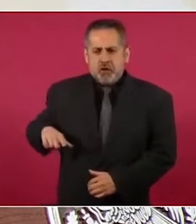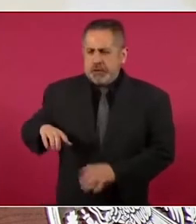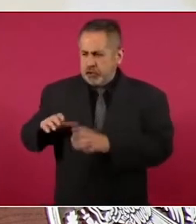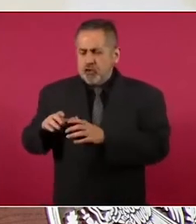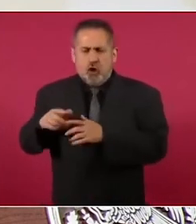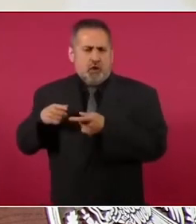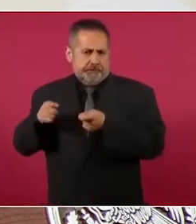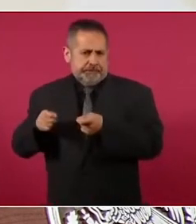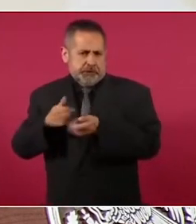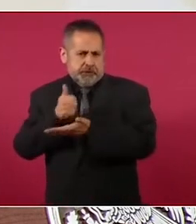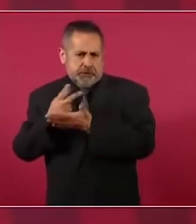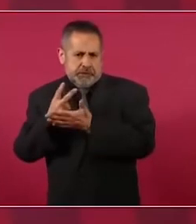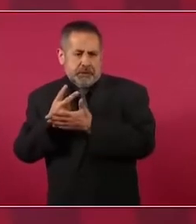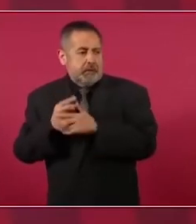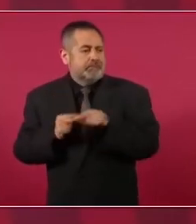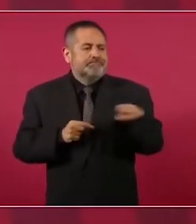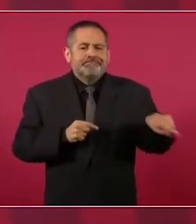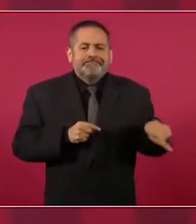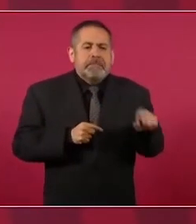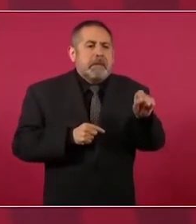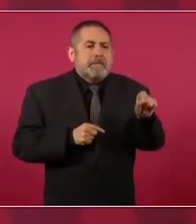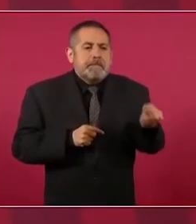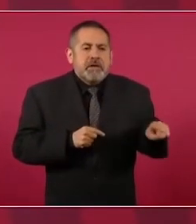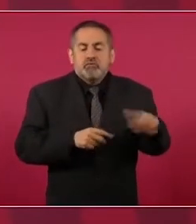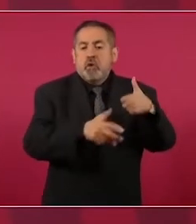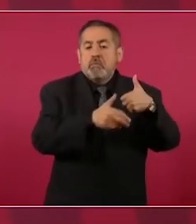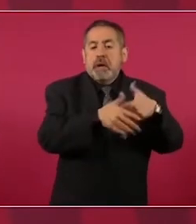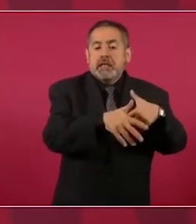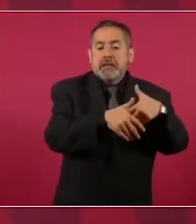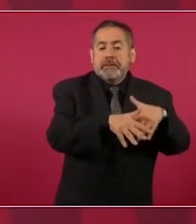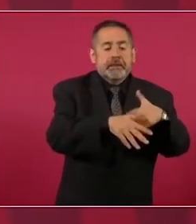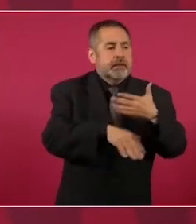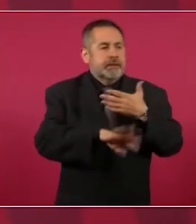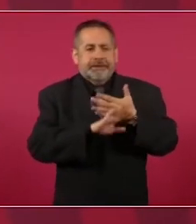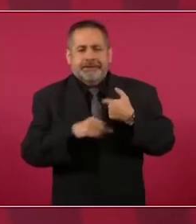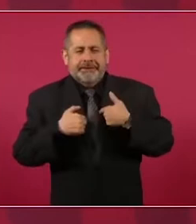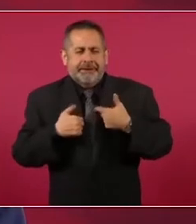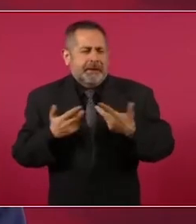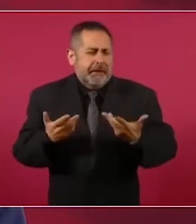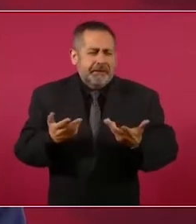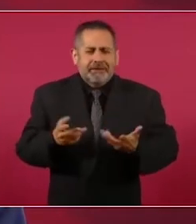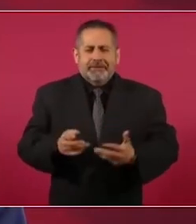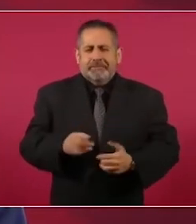también con ese propósito.